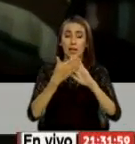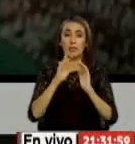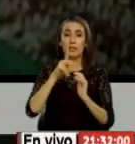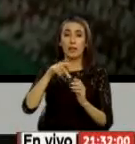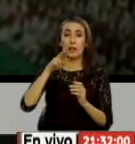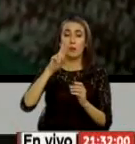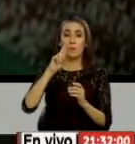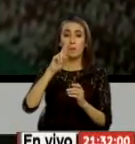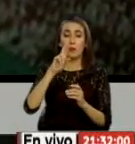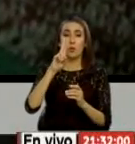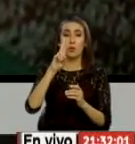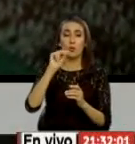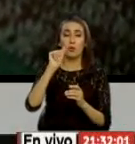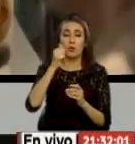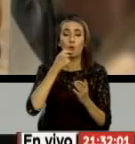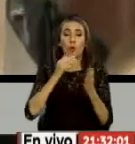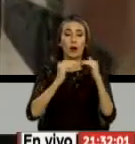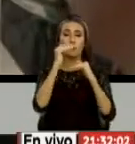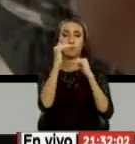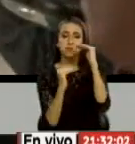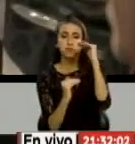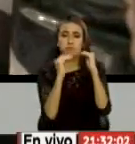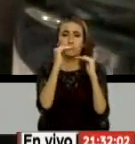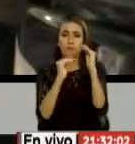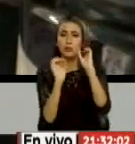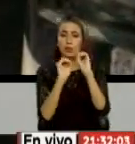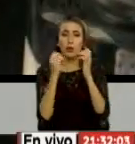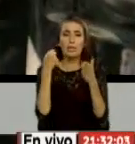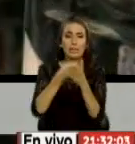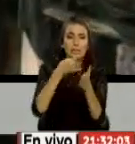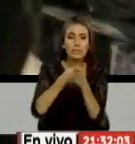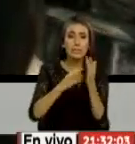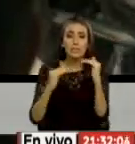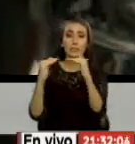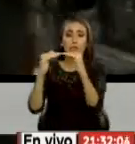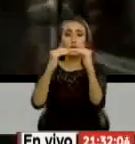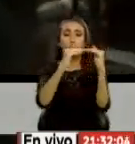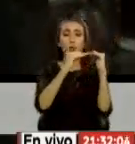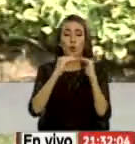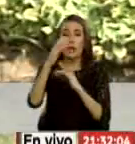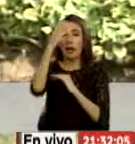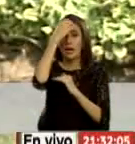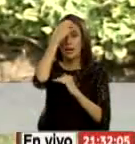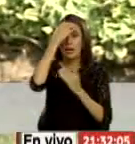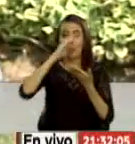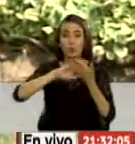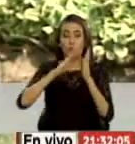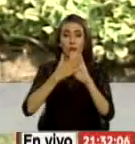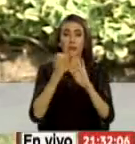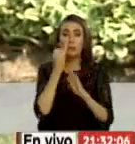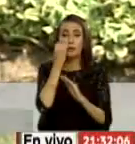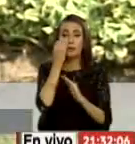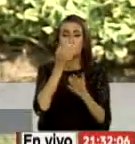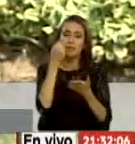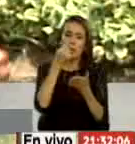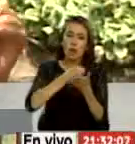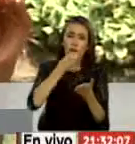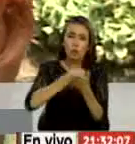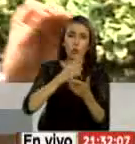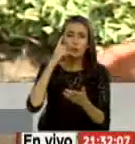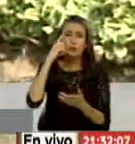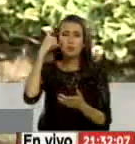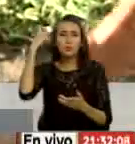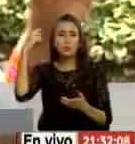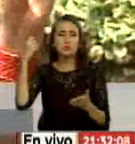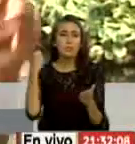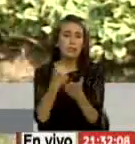sus objetivos es disminuir las desigualdades a través de la educación en las comunidades indígenas. Que sigan luchando por sus sueños a pesar de